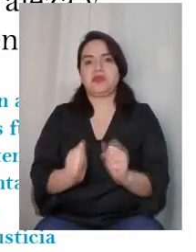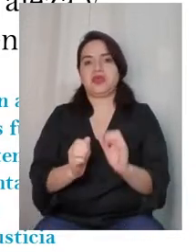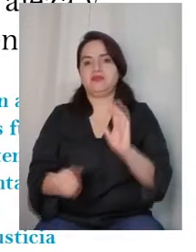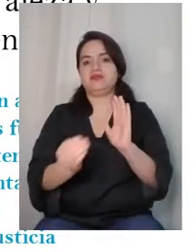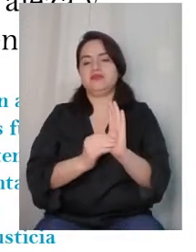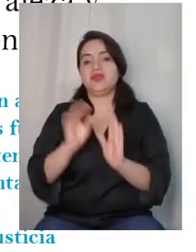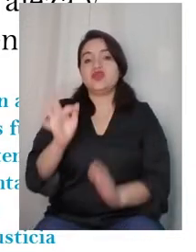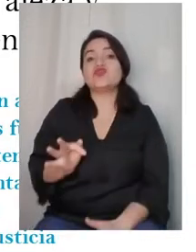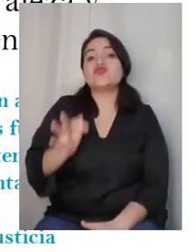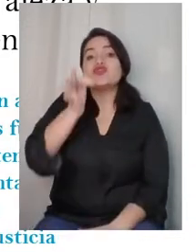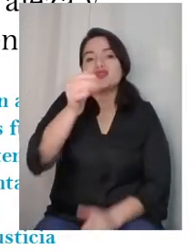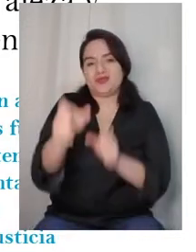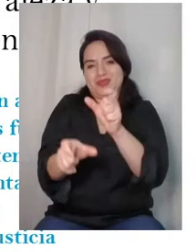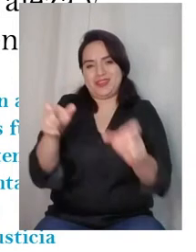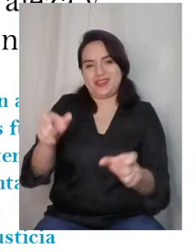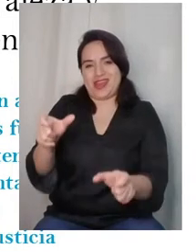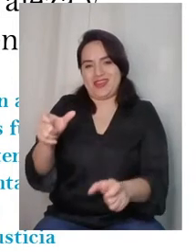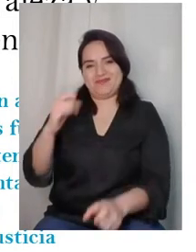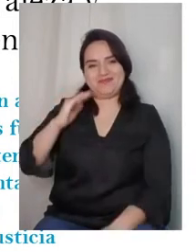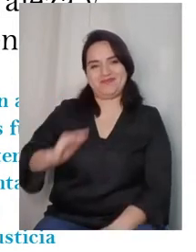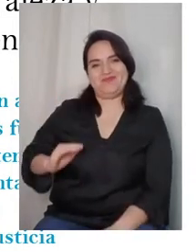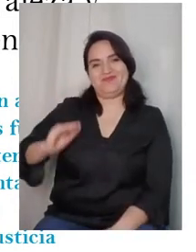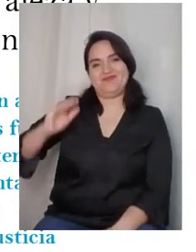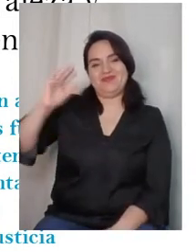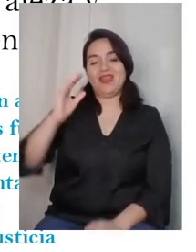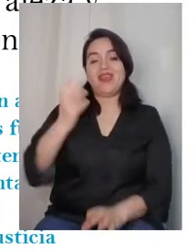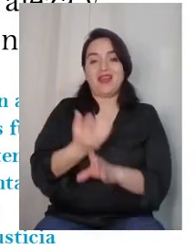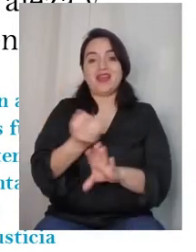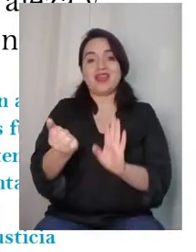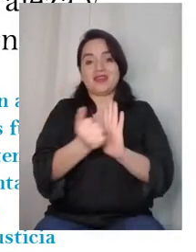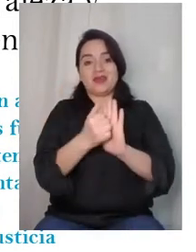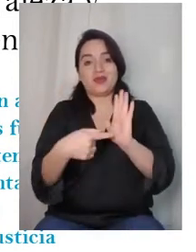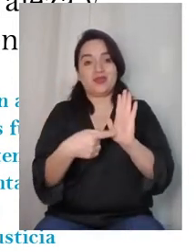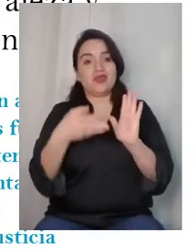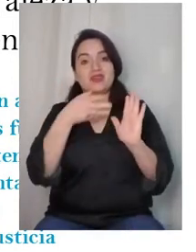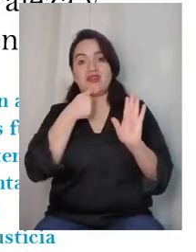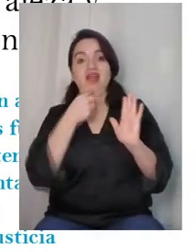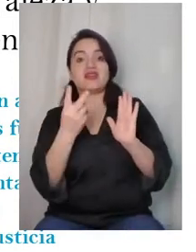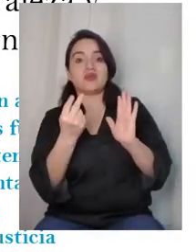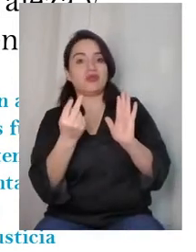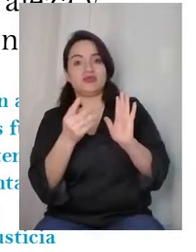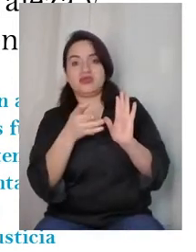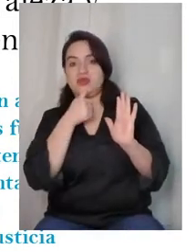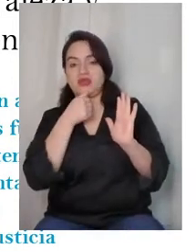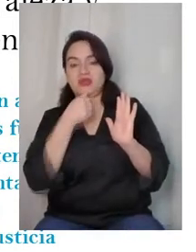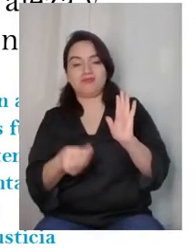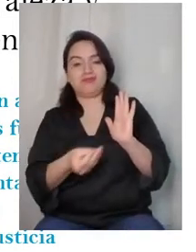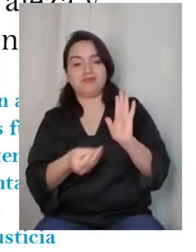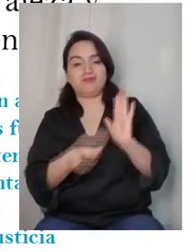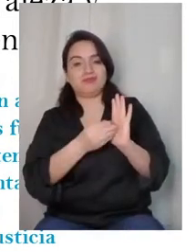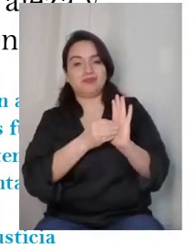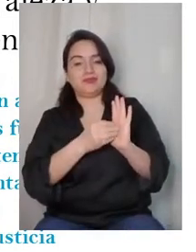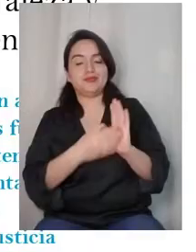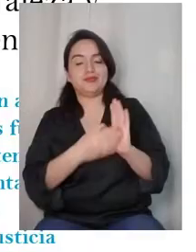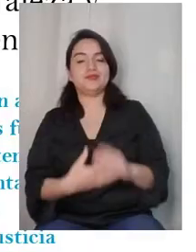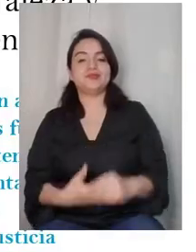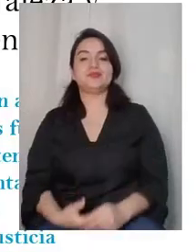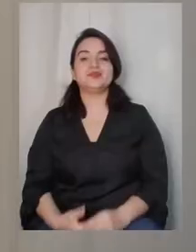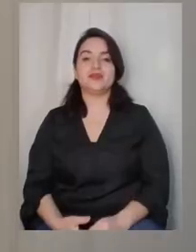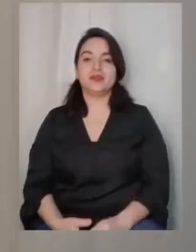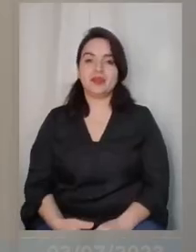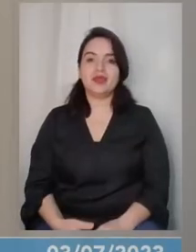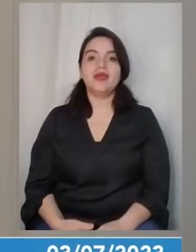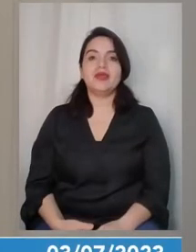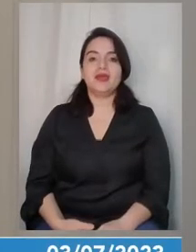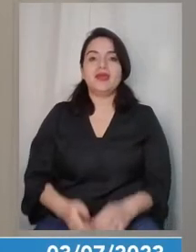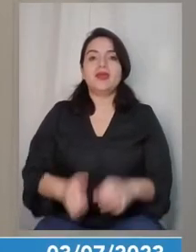que hay en los artículos posteriores, pero no está en el artículo 12 integrado, que podría haber una mención al derecho sustentable, porque aquí, si